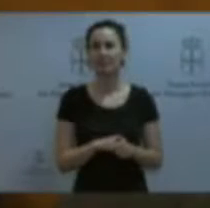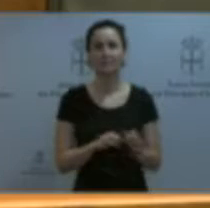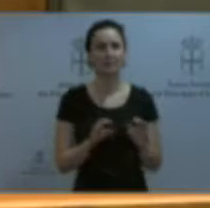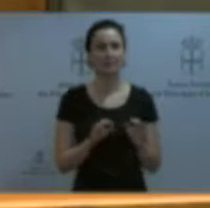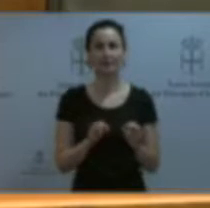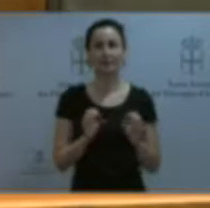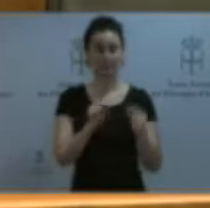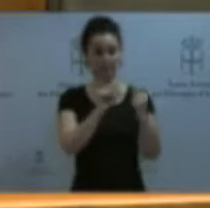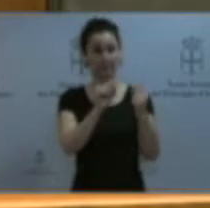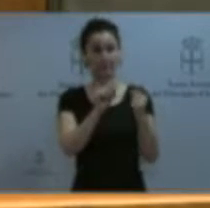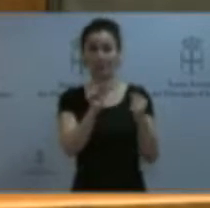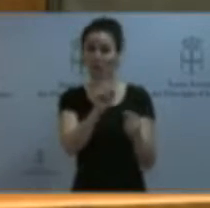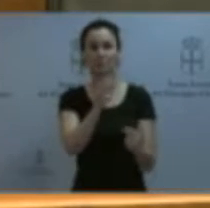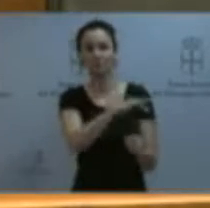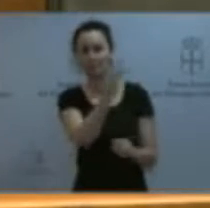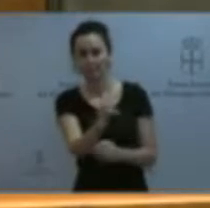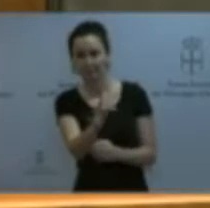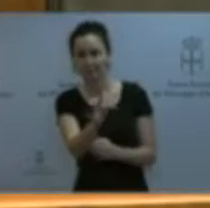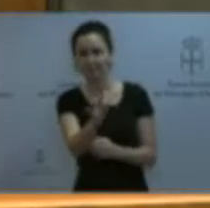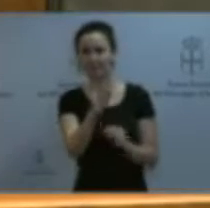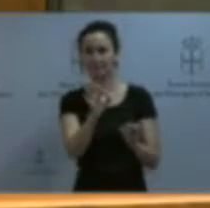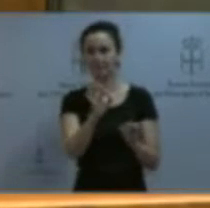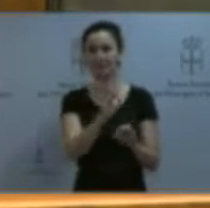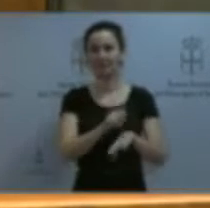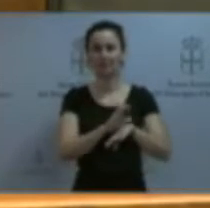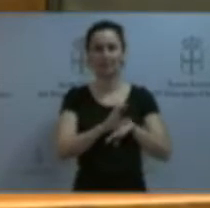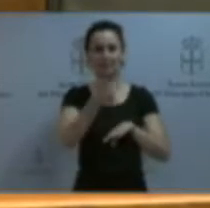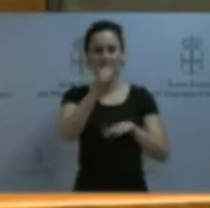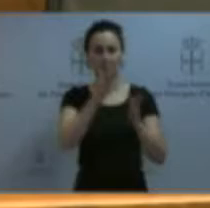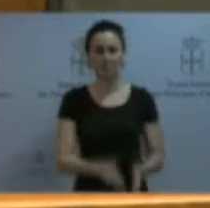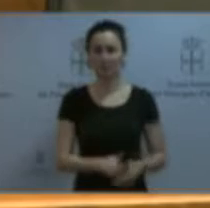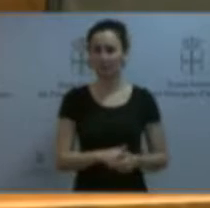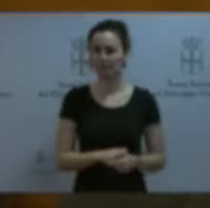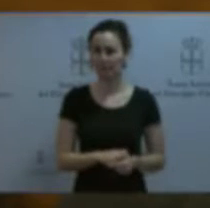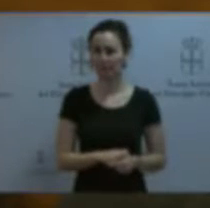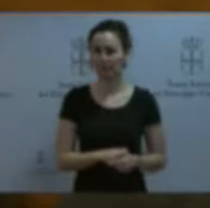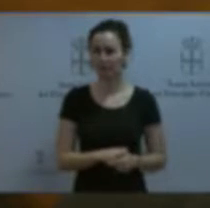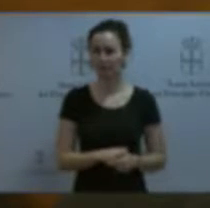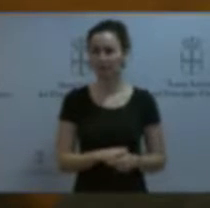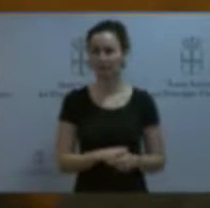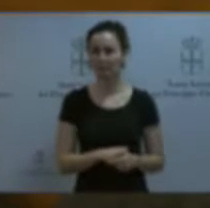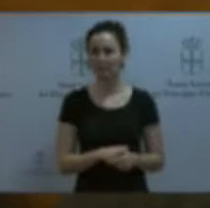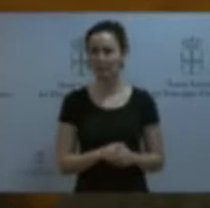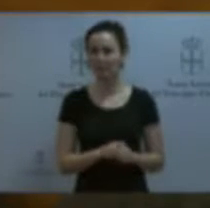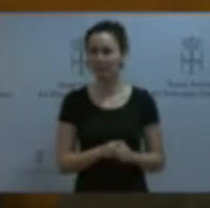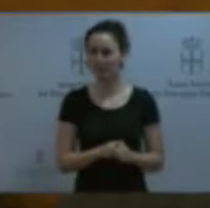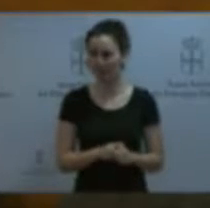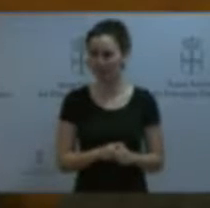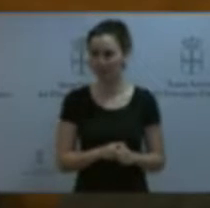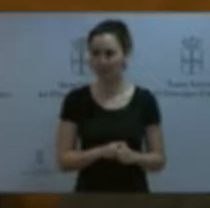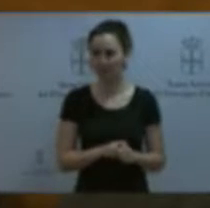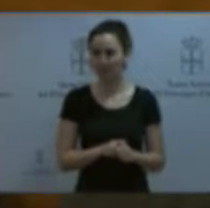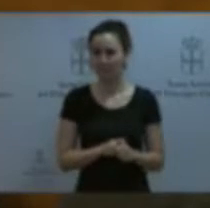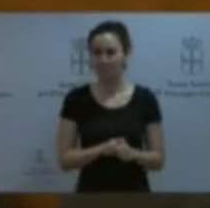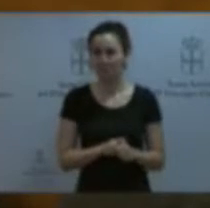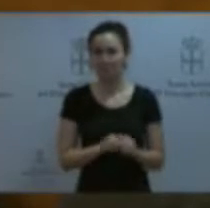Señorías, no entren en diálogo. Prosiga, señor consejero. Bien, yo les contesto con todo el respeto como acostumbro hacer. En primer lugar, señalar, le